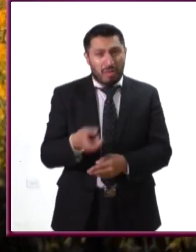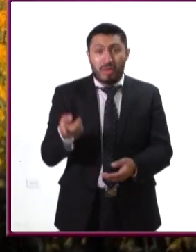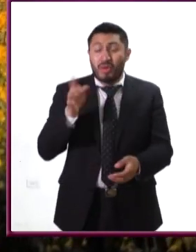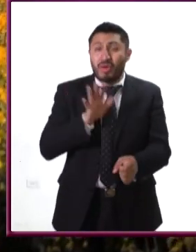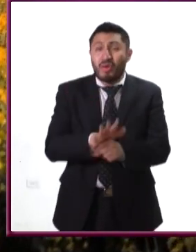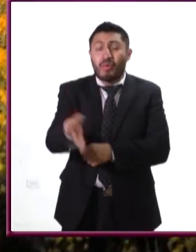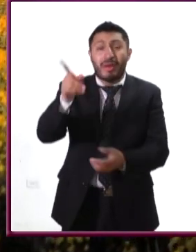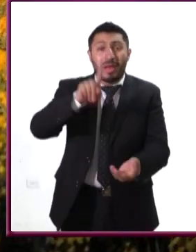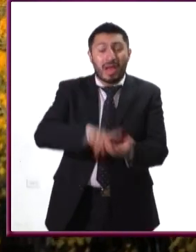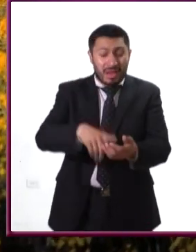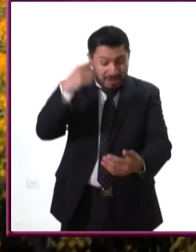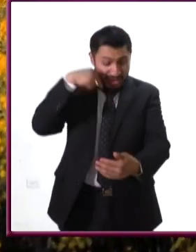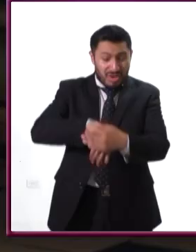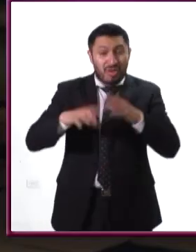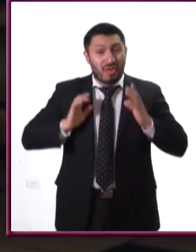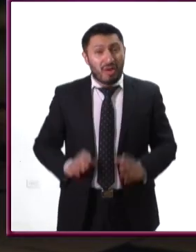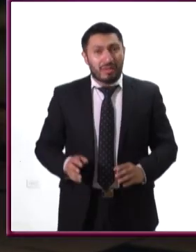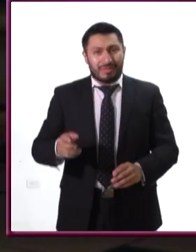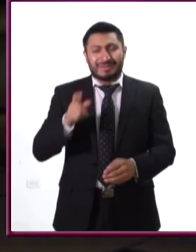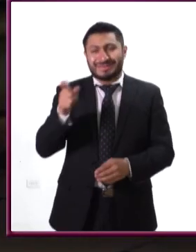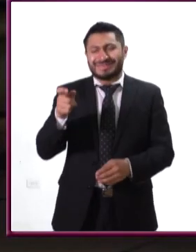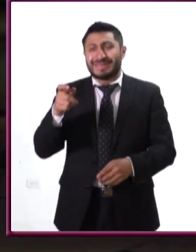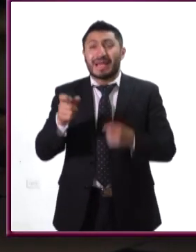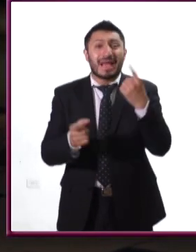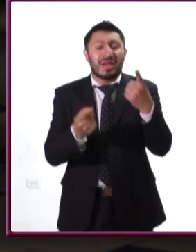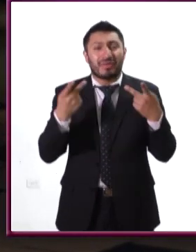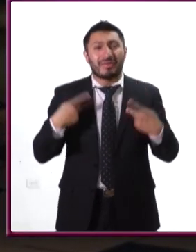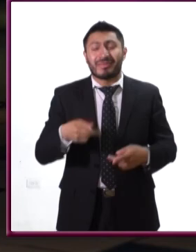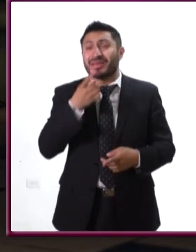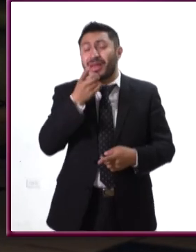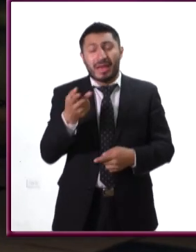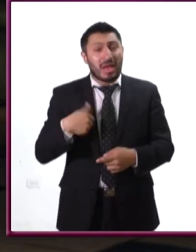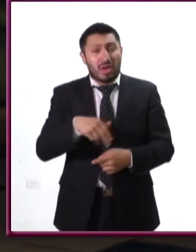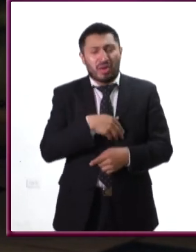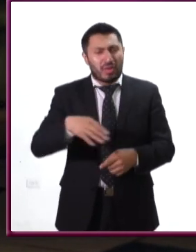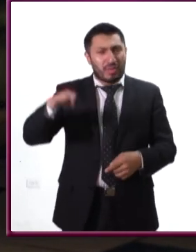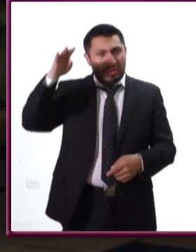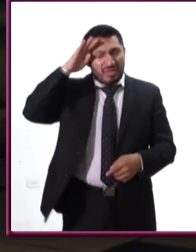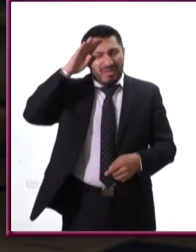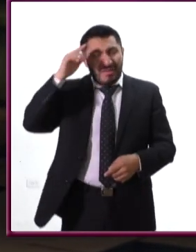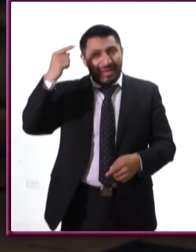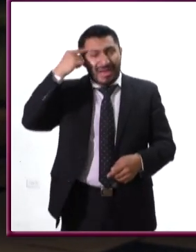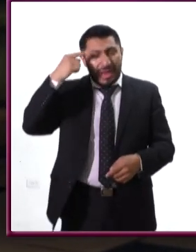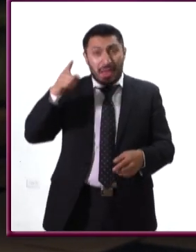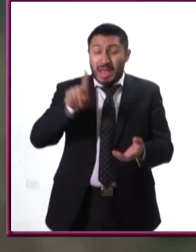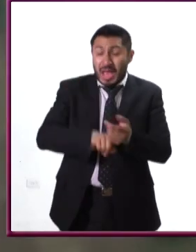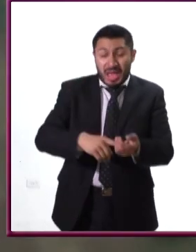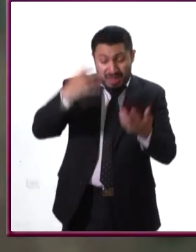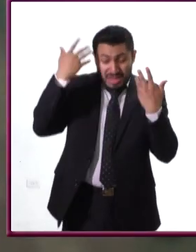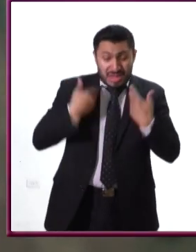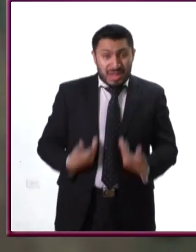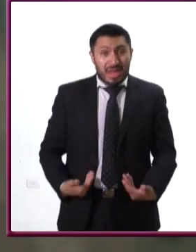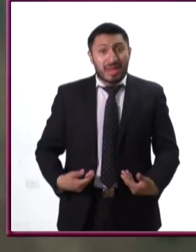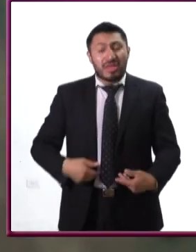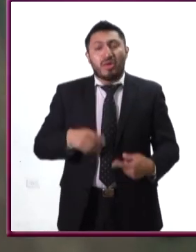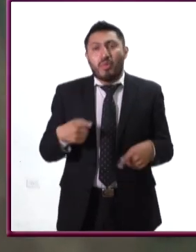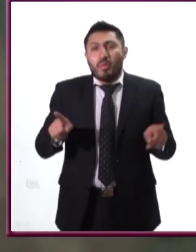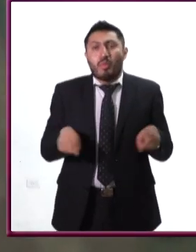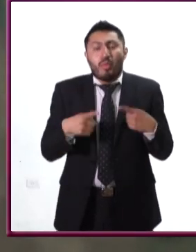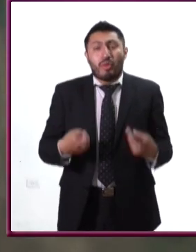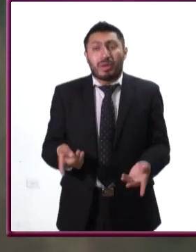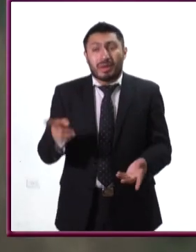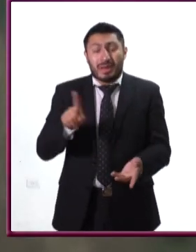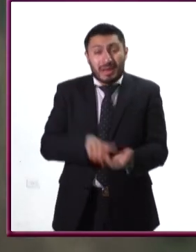¿De qué estamos hechos? Por ahí se dice que somos lo que leemos, somos pensamiento, somos la música que